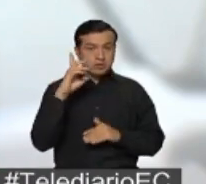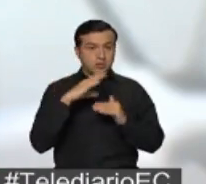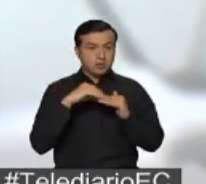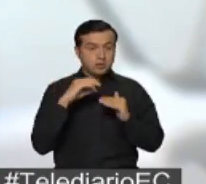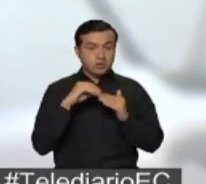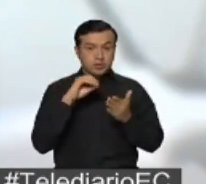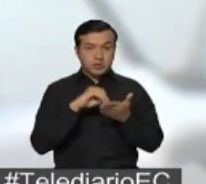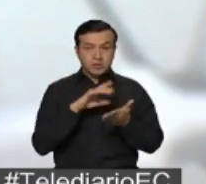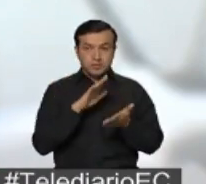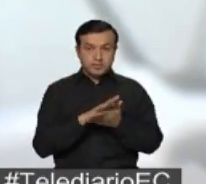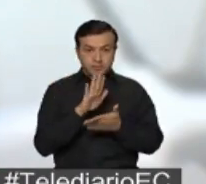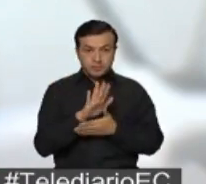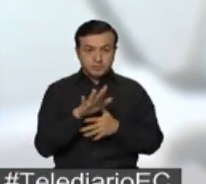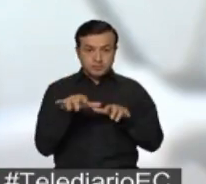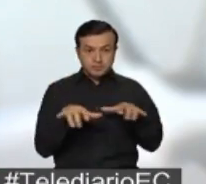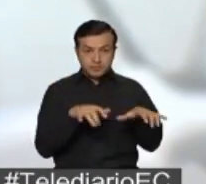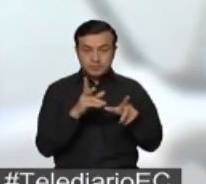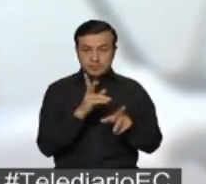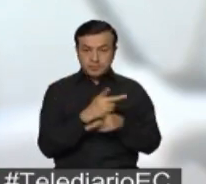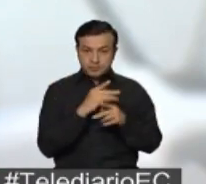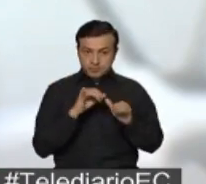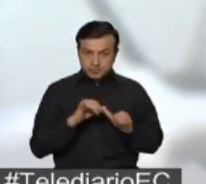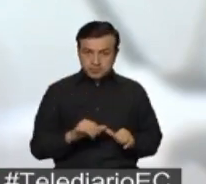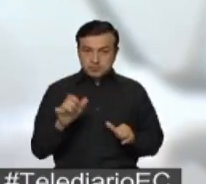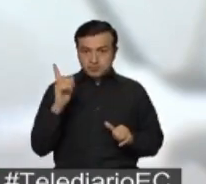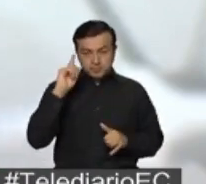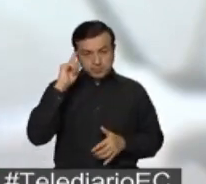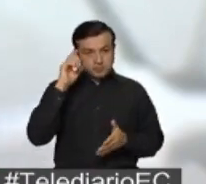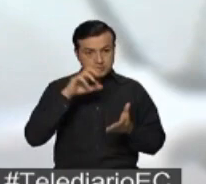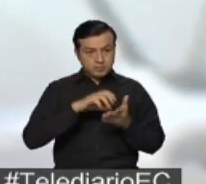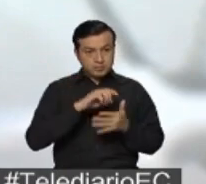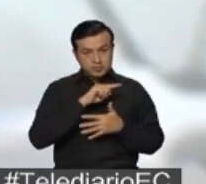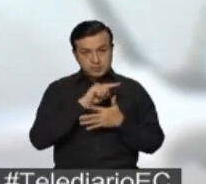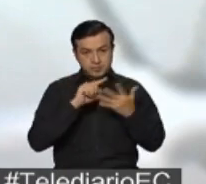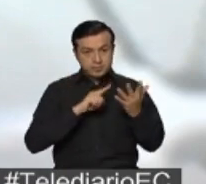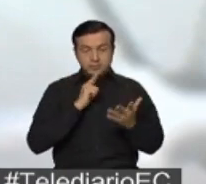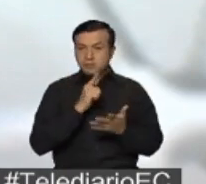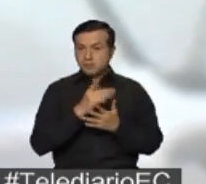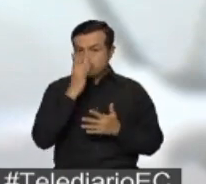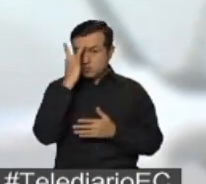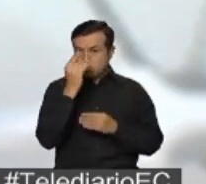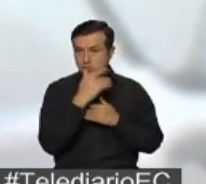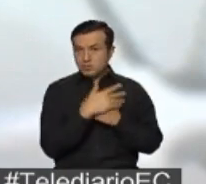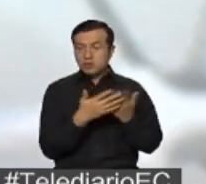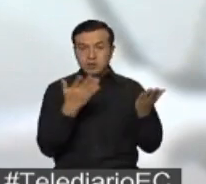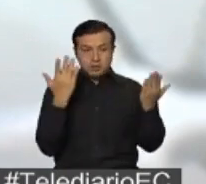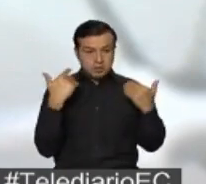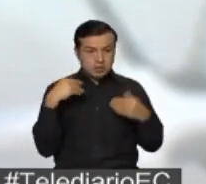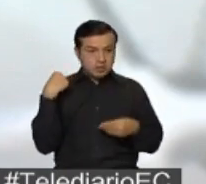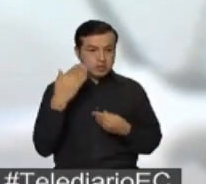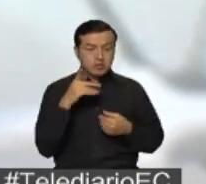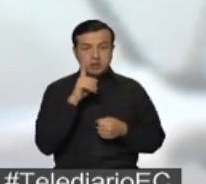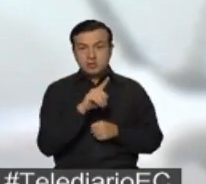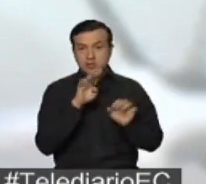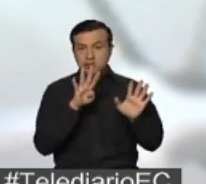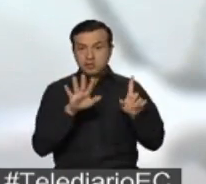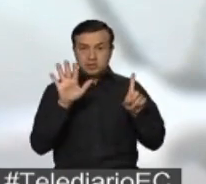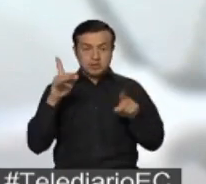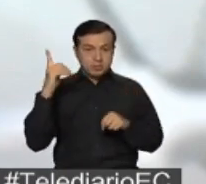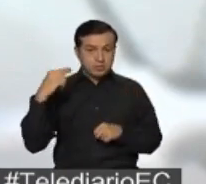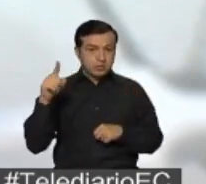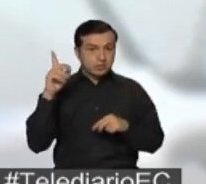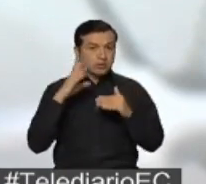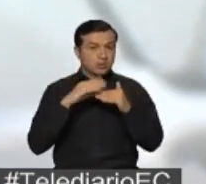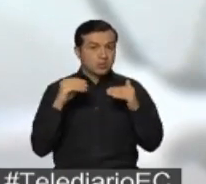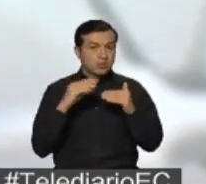han colocado en actividades productivas en el gobierno de todos porque porque ya hemos colocado 196 millones de